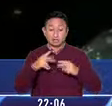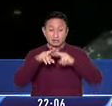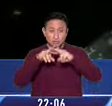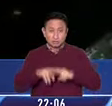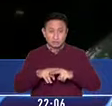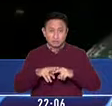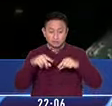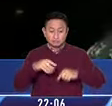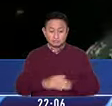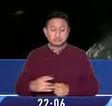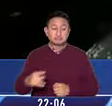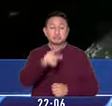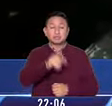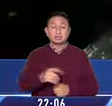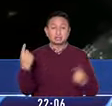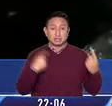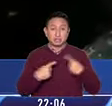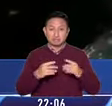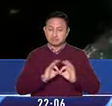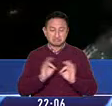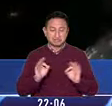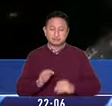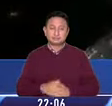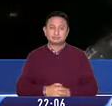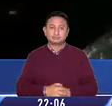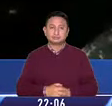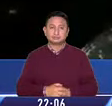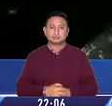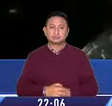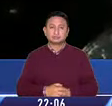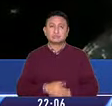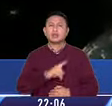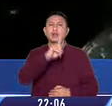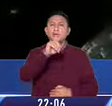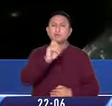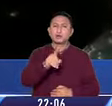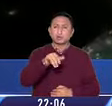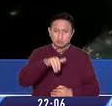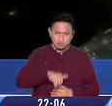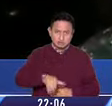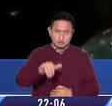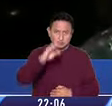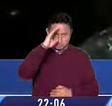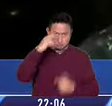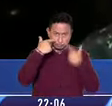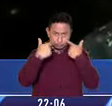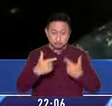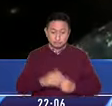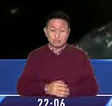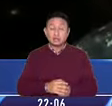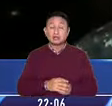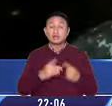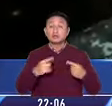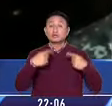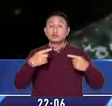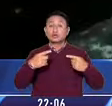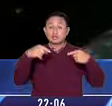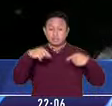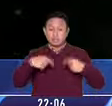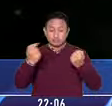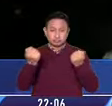verificaciones, no se encuentran personas heridas en el lugar. ¿Mantendrán este operativo anoche también? Todos los días nosotros mantenemos